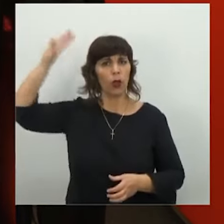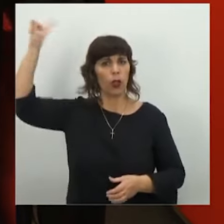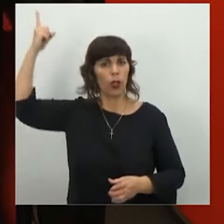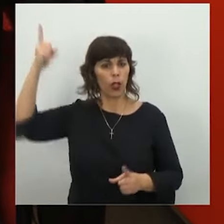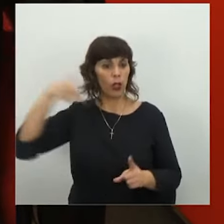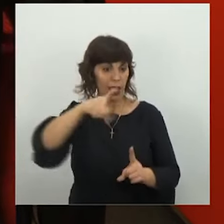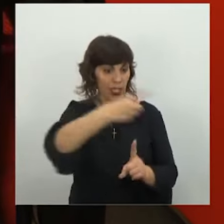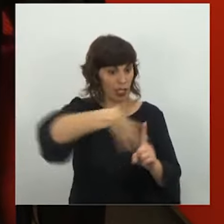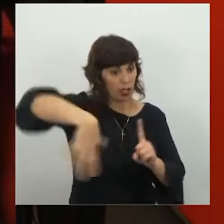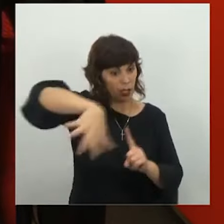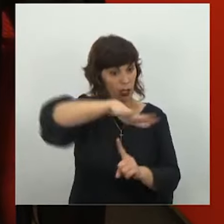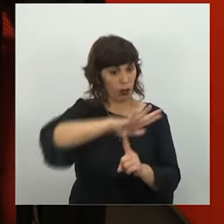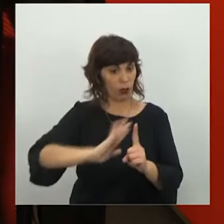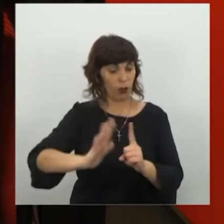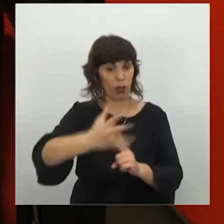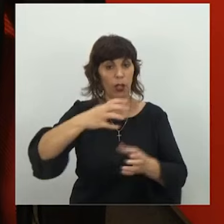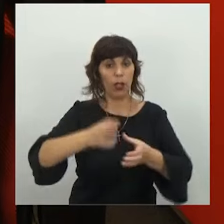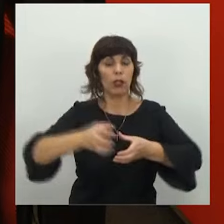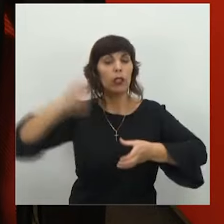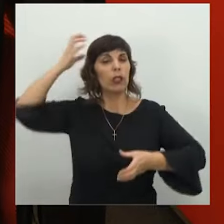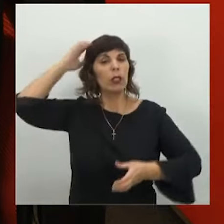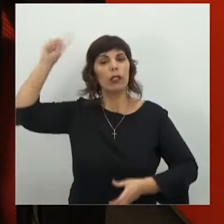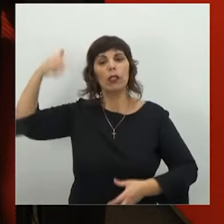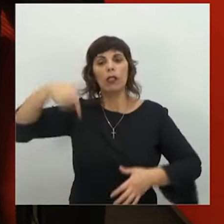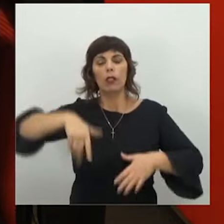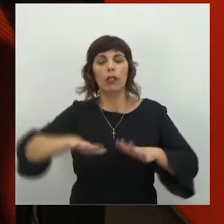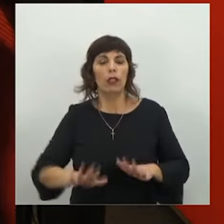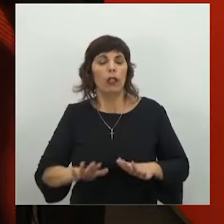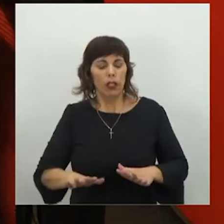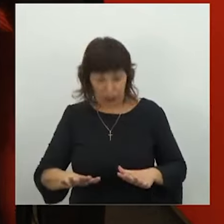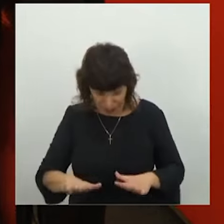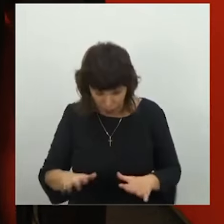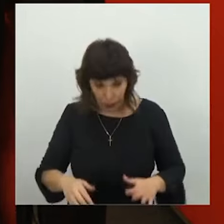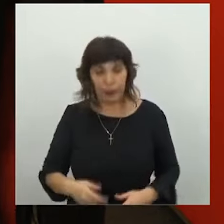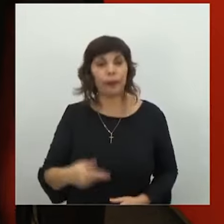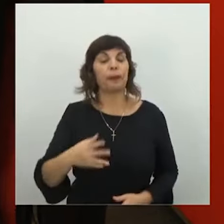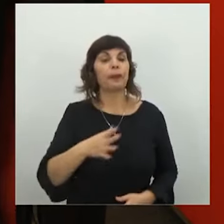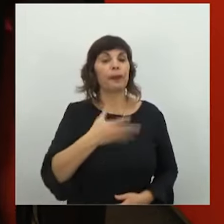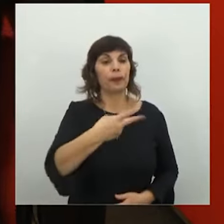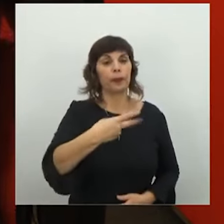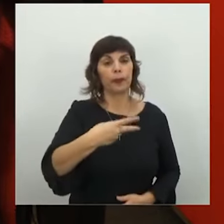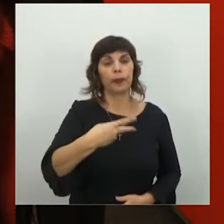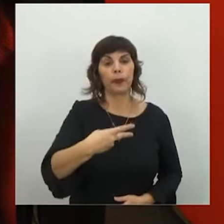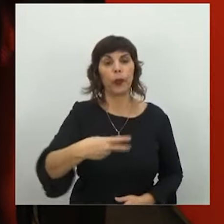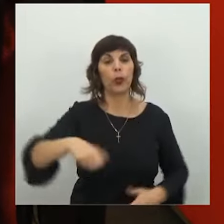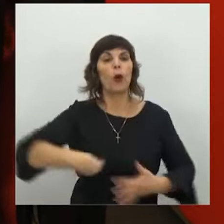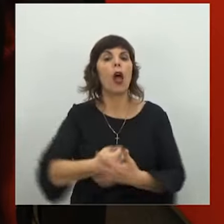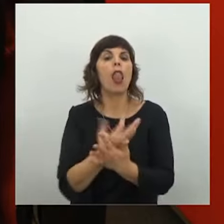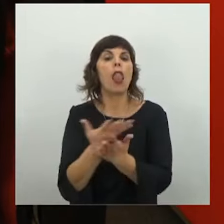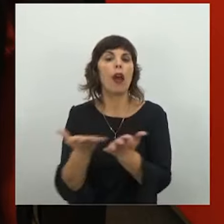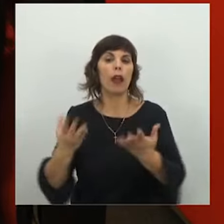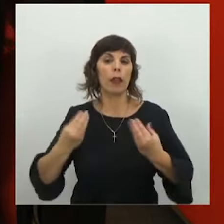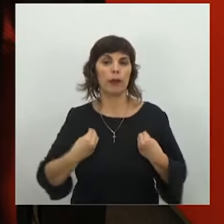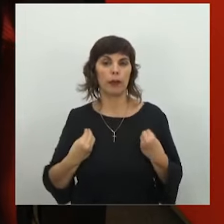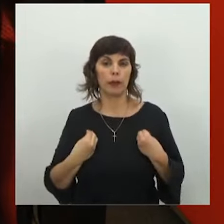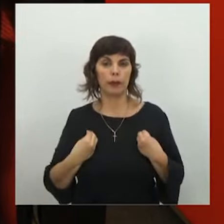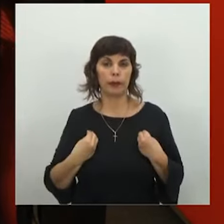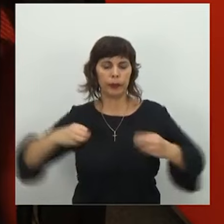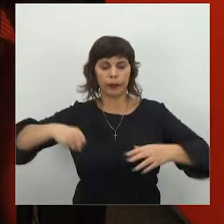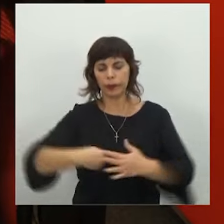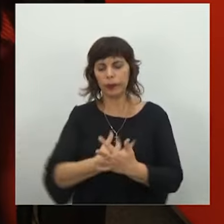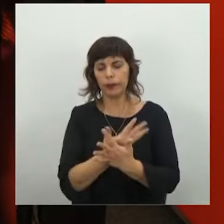el reino de Dios está aquí. Por eso tú y yo vivimos bajo la gracia, la